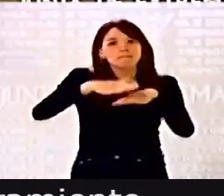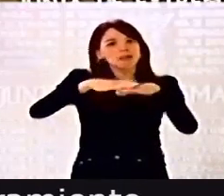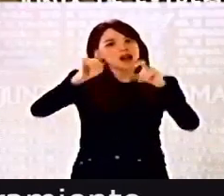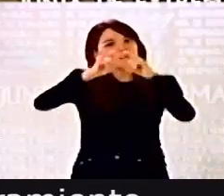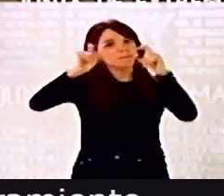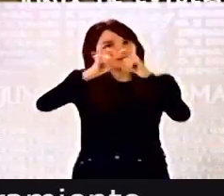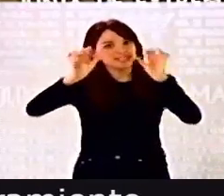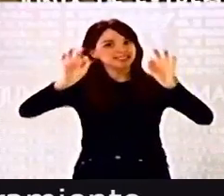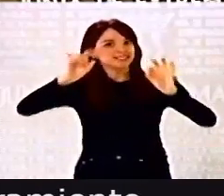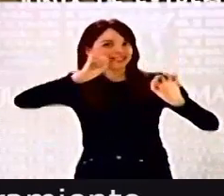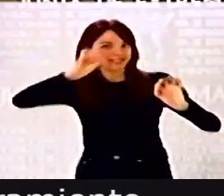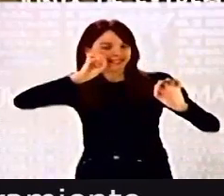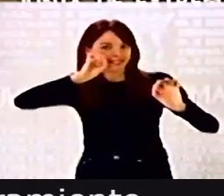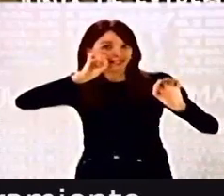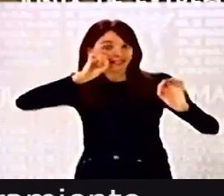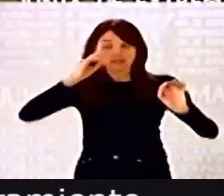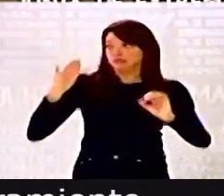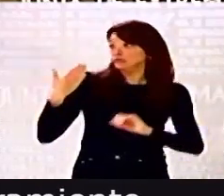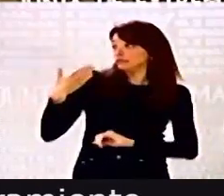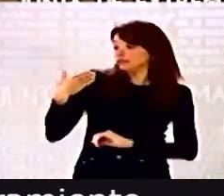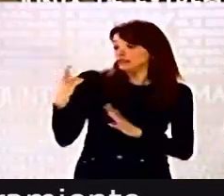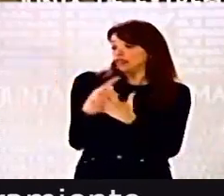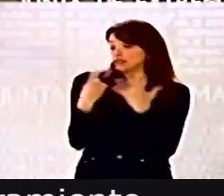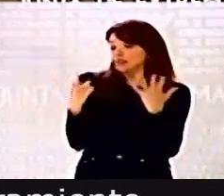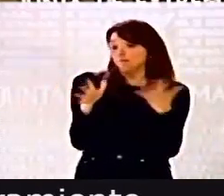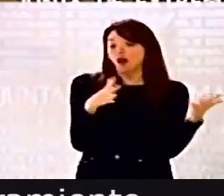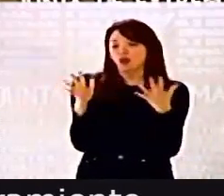Este servicio ha atendido desde el 16 de marzo